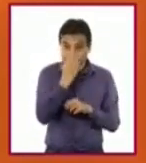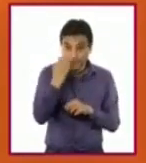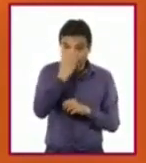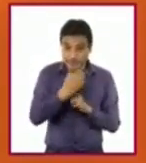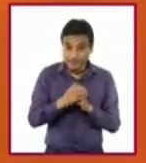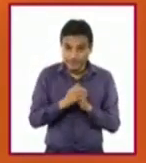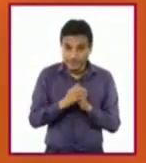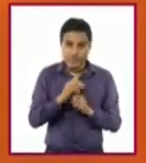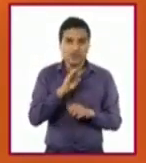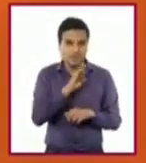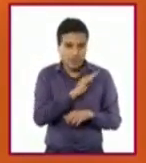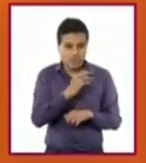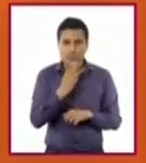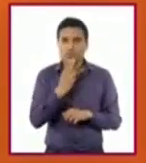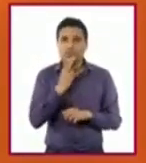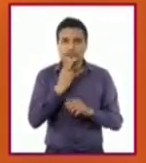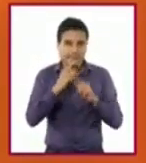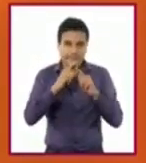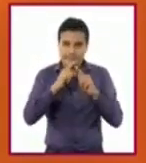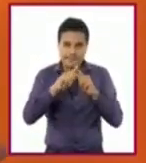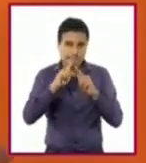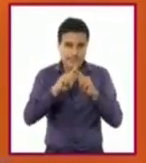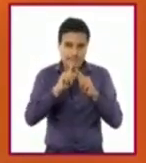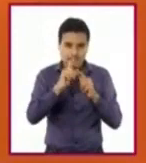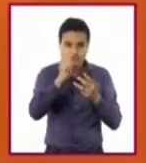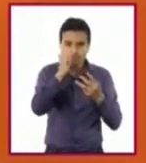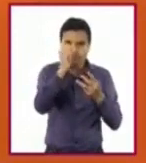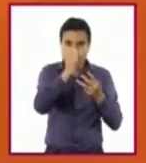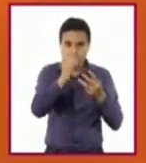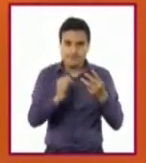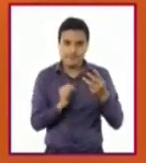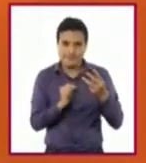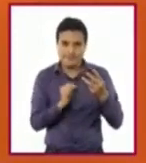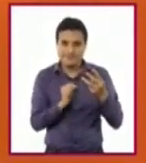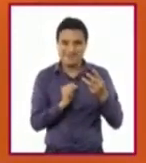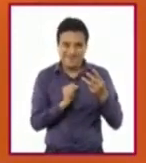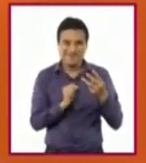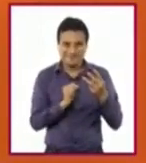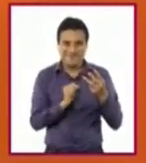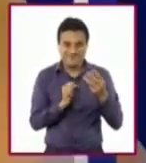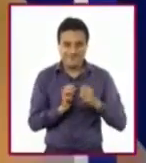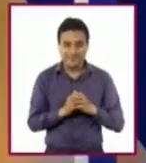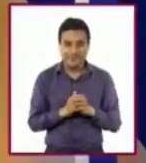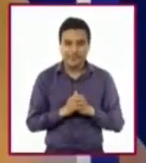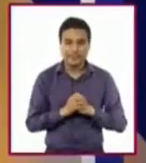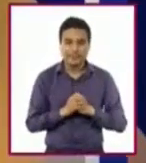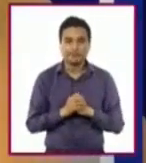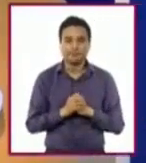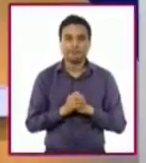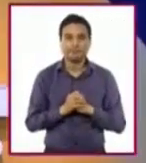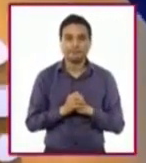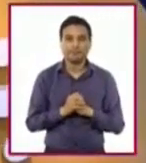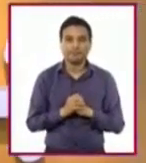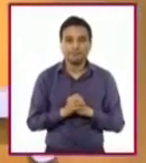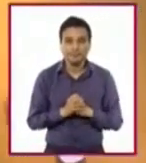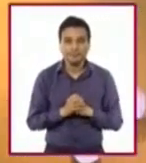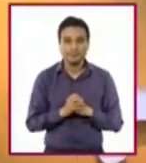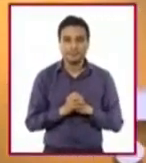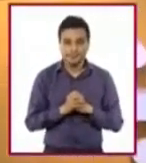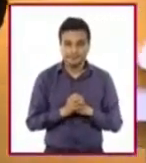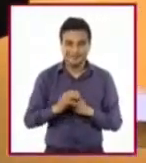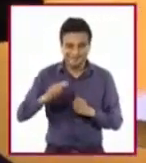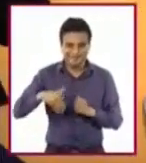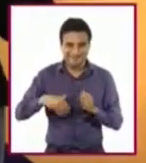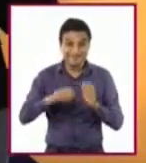uso de diversas medidas de tendencia central o bien de medidas de dispersión en este ejemplo